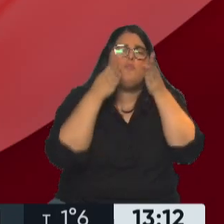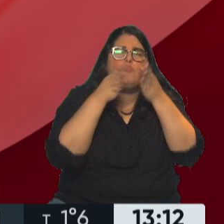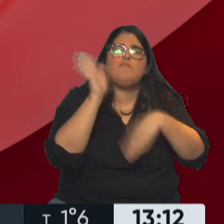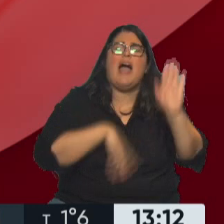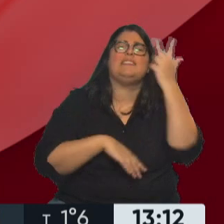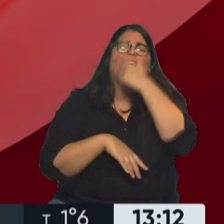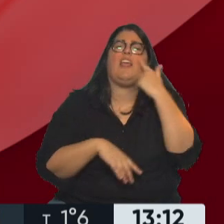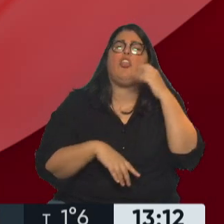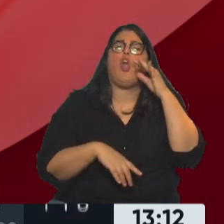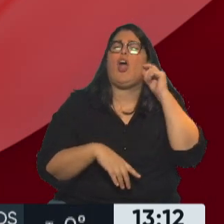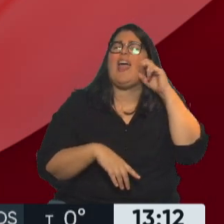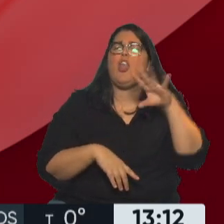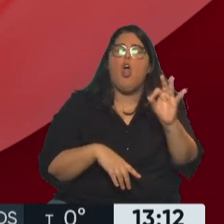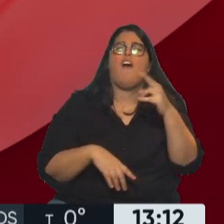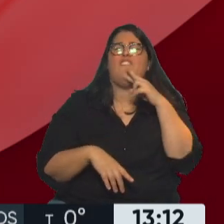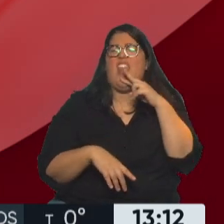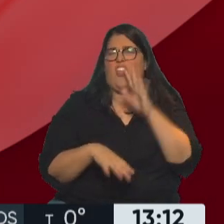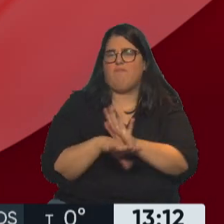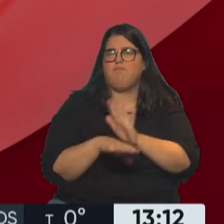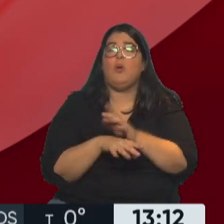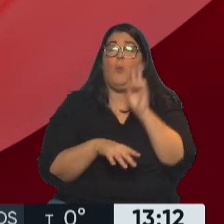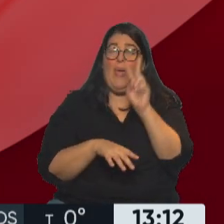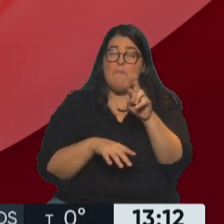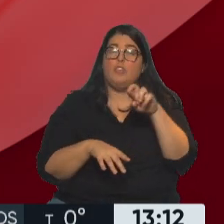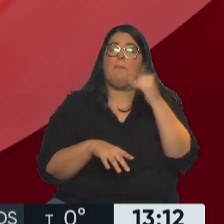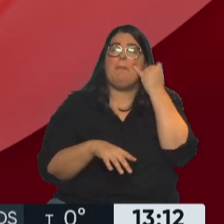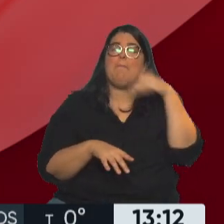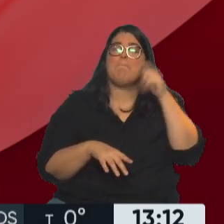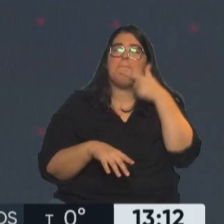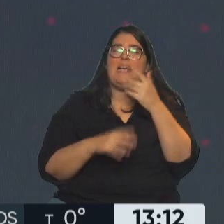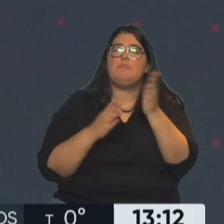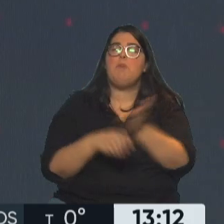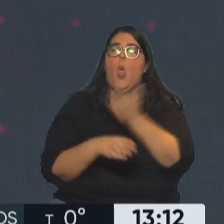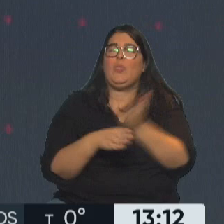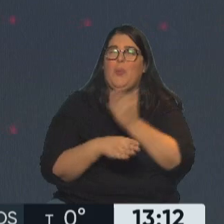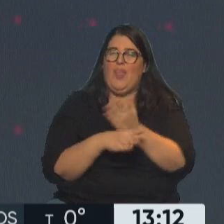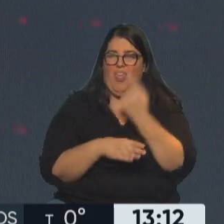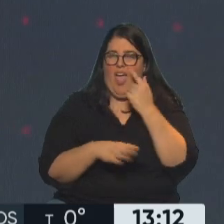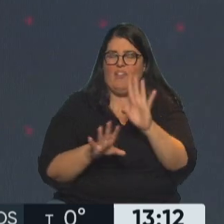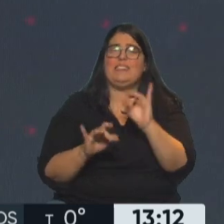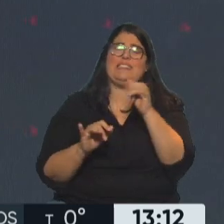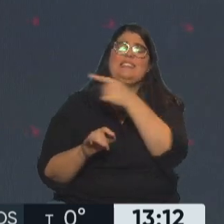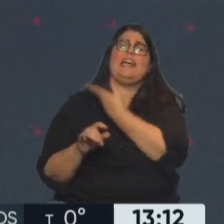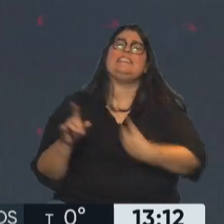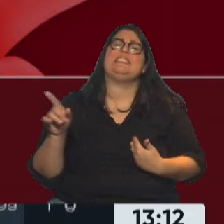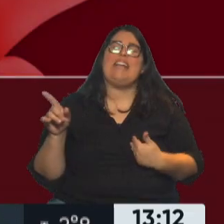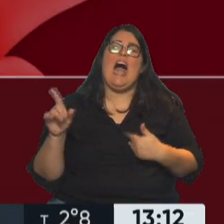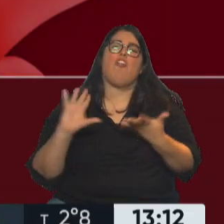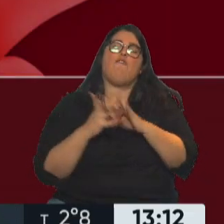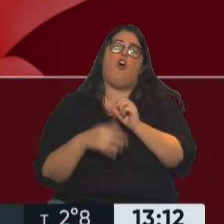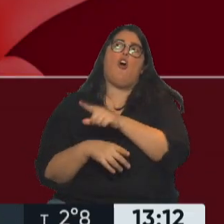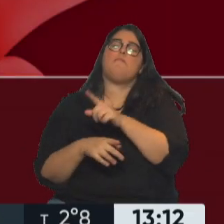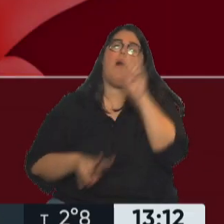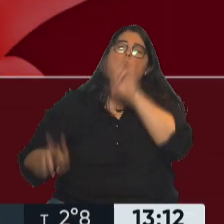¿Nos metemos en este punto, la productividad de las pymes? ¿Te parece, Augusto? Es una forma que tiene el Estado, el gobierno, de empezar